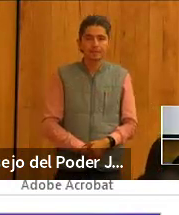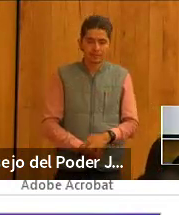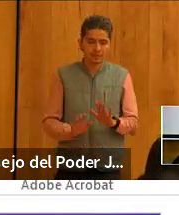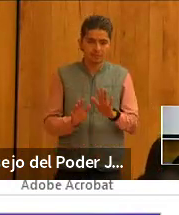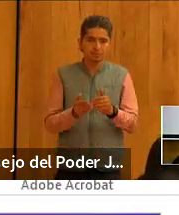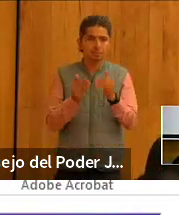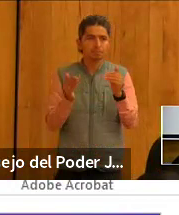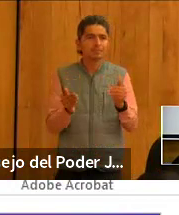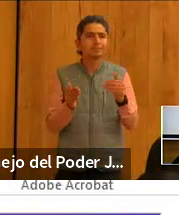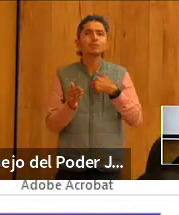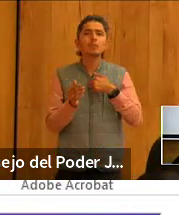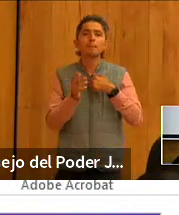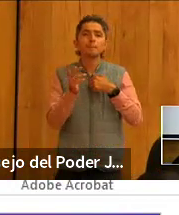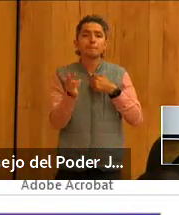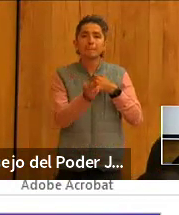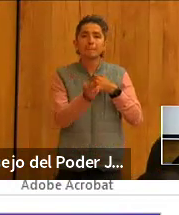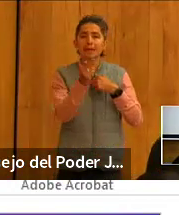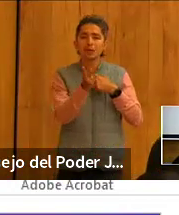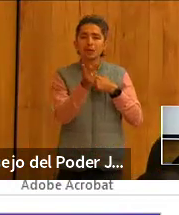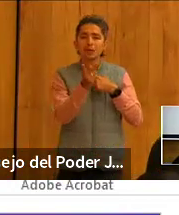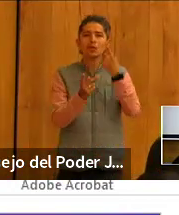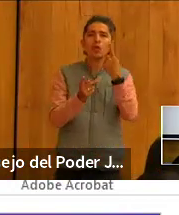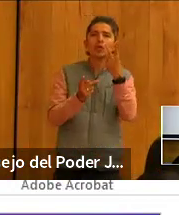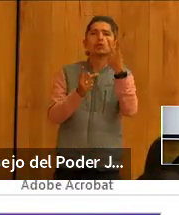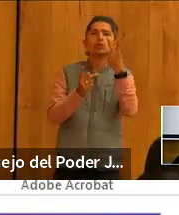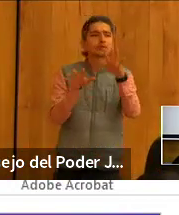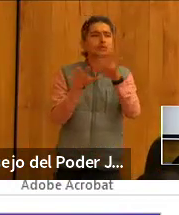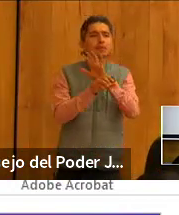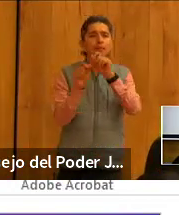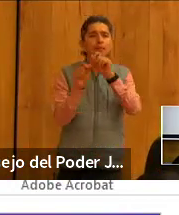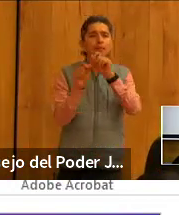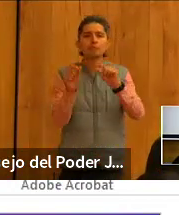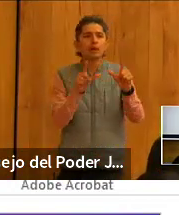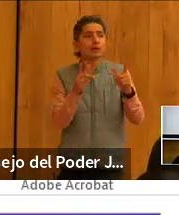Entonces le pregunto al público si cambió una, cambió dos.